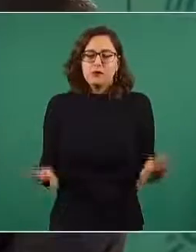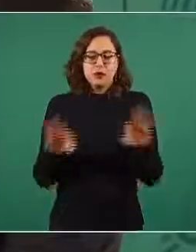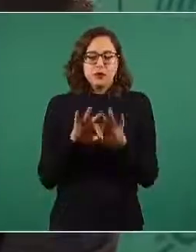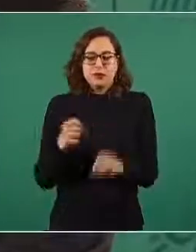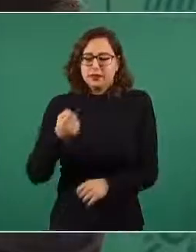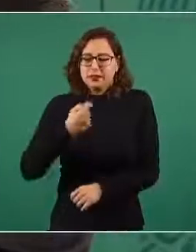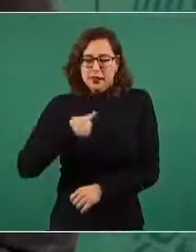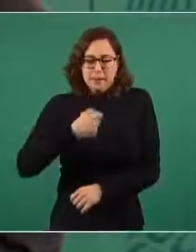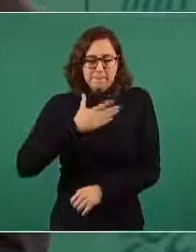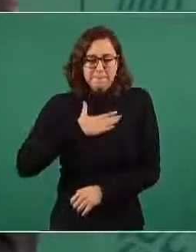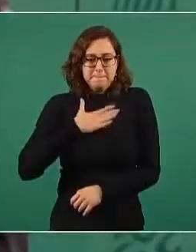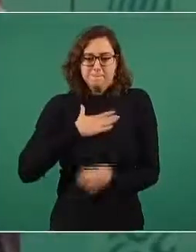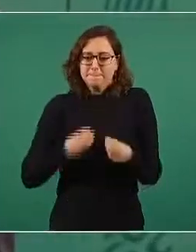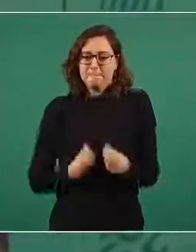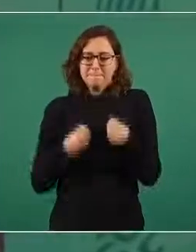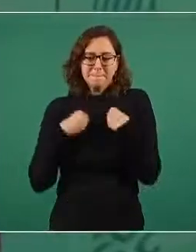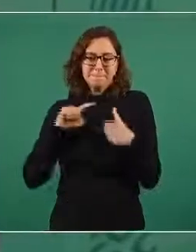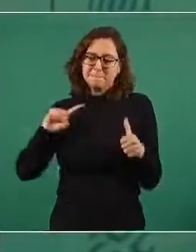vida.